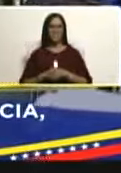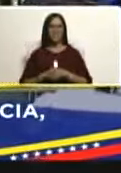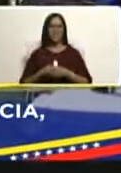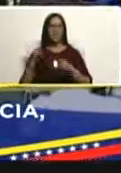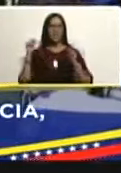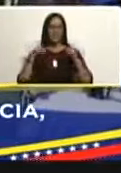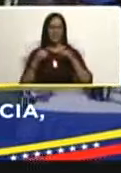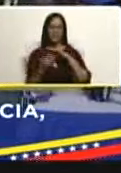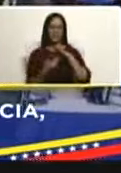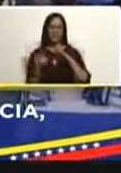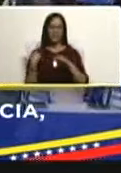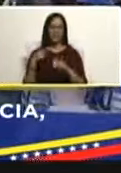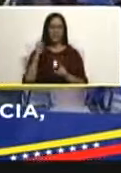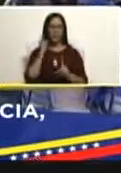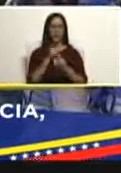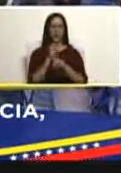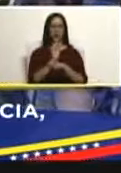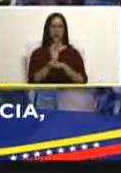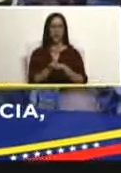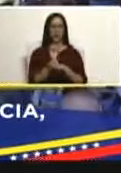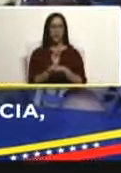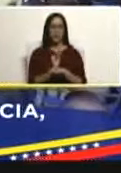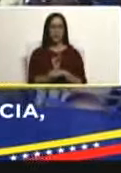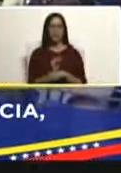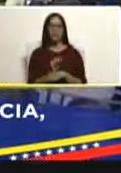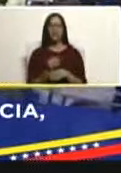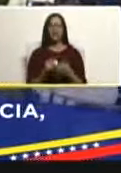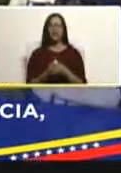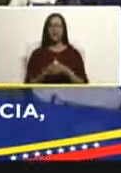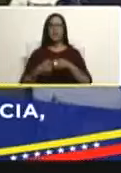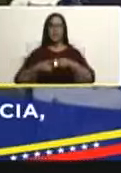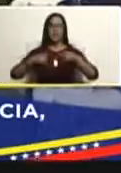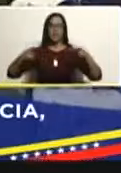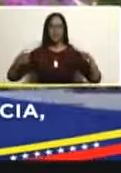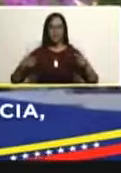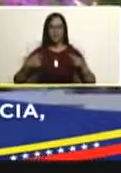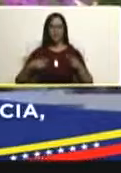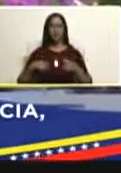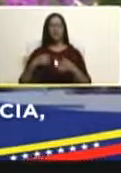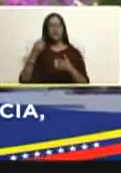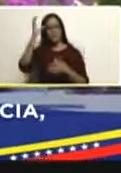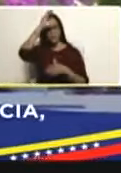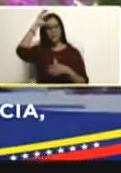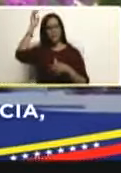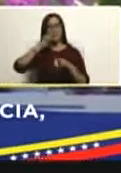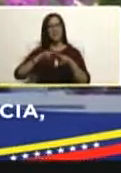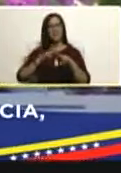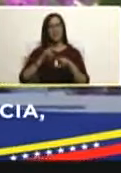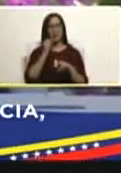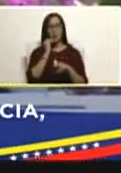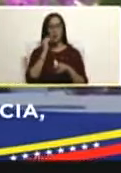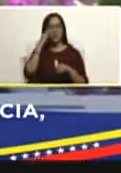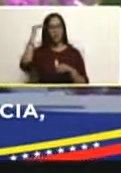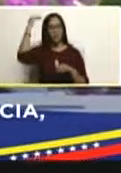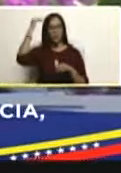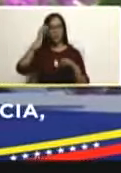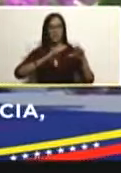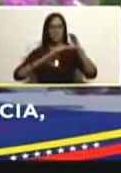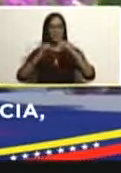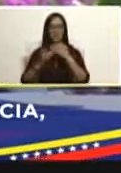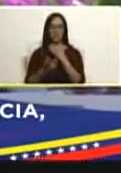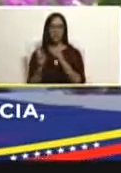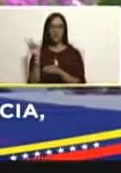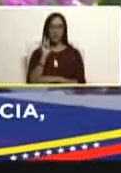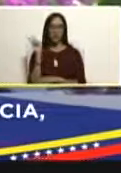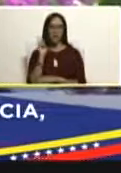como objetivo cuidar, preservar la reserva de talento, niña, niño, joven y adulto en la ciencia venezolana. Inicia